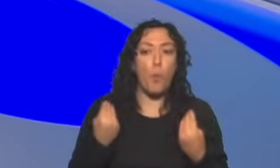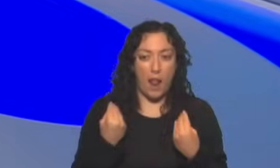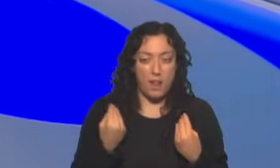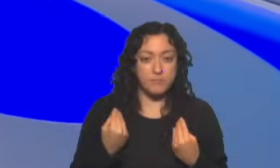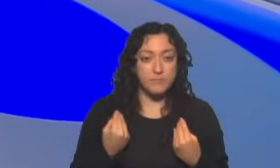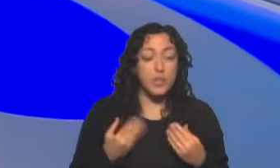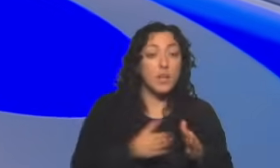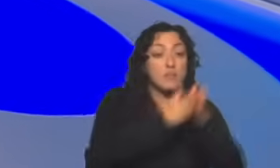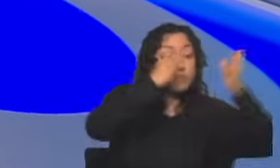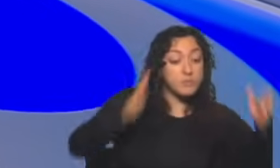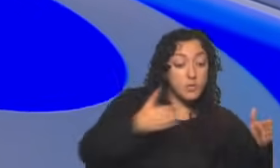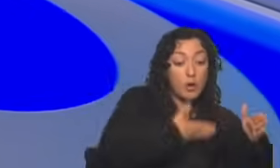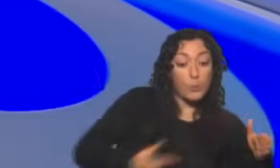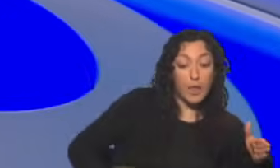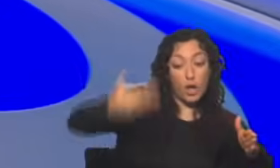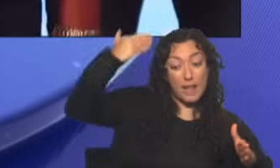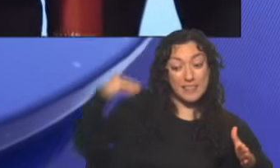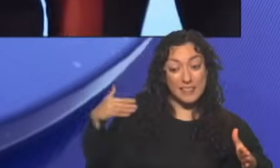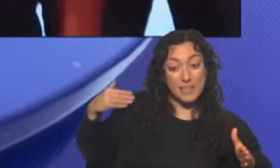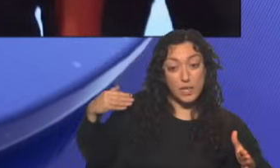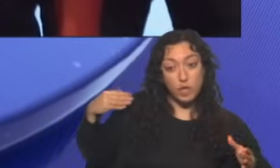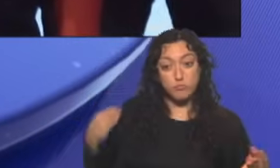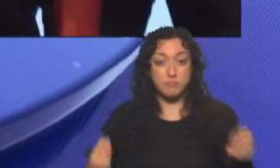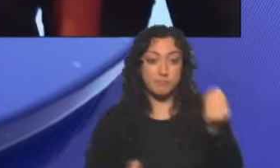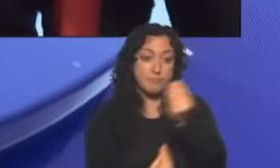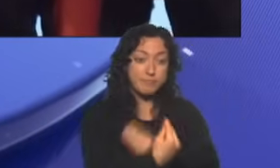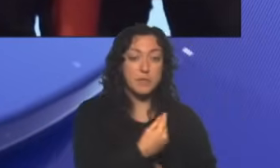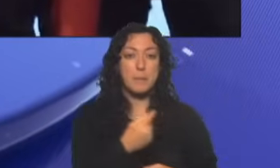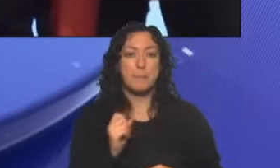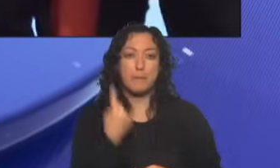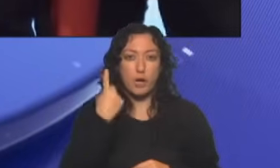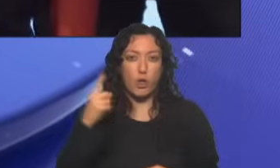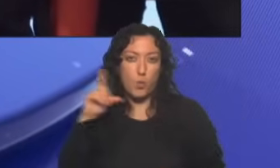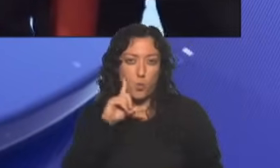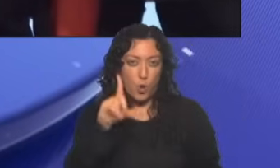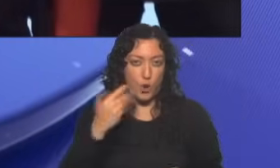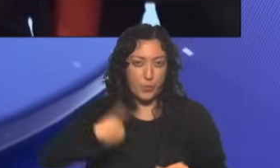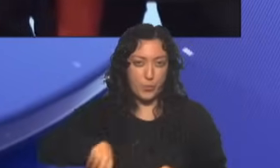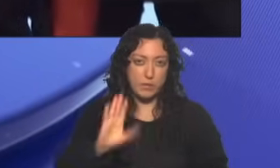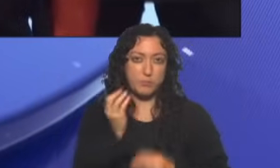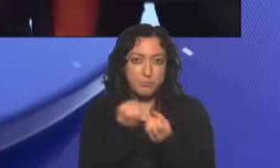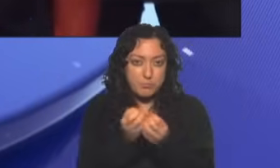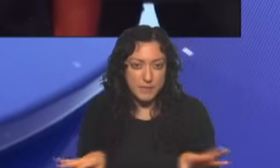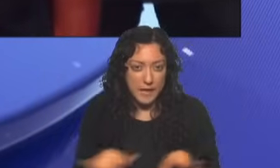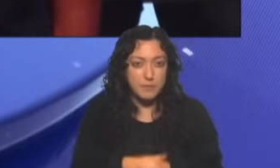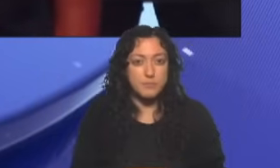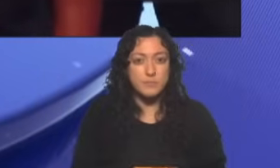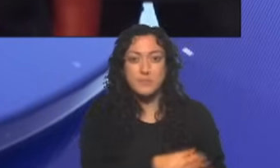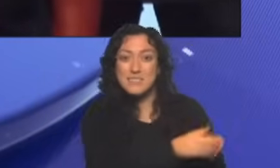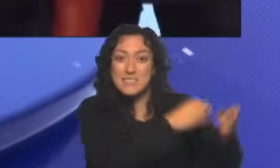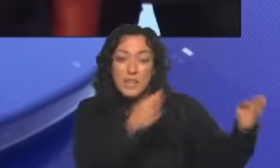el que se va, porque asume el 1 de julio, el gobierno que se va gobernó